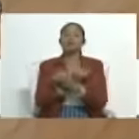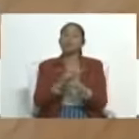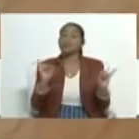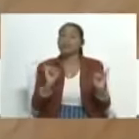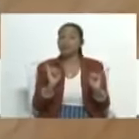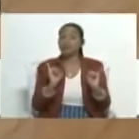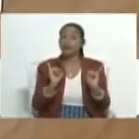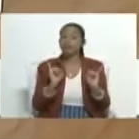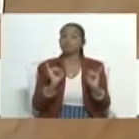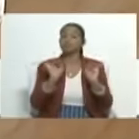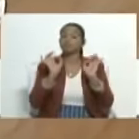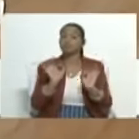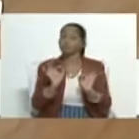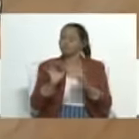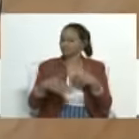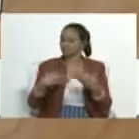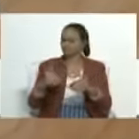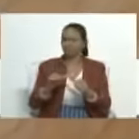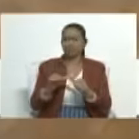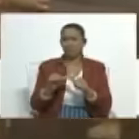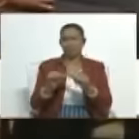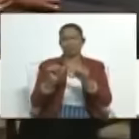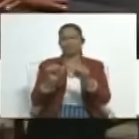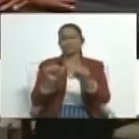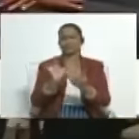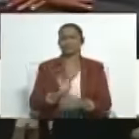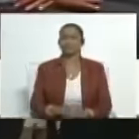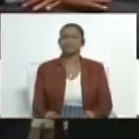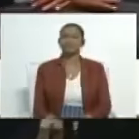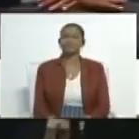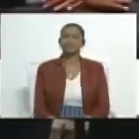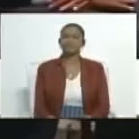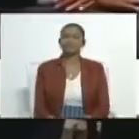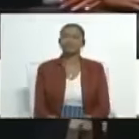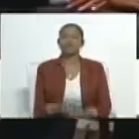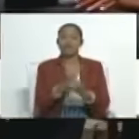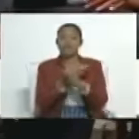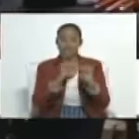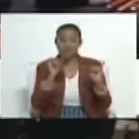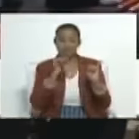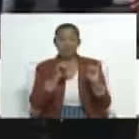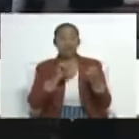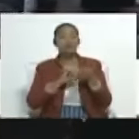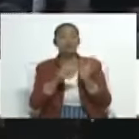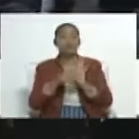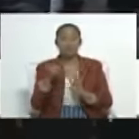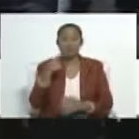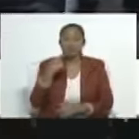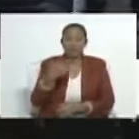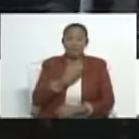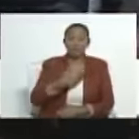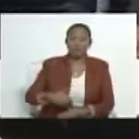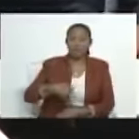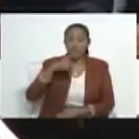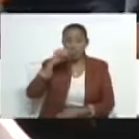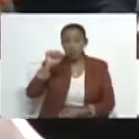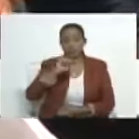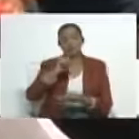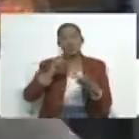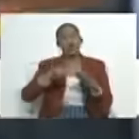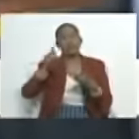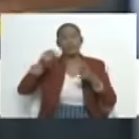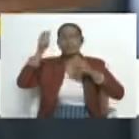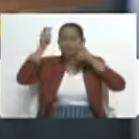proceso permanente. La independencia, nos ha dicho el presidente Nicolás Maduro, el comandante Hugo Chávez,